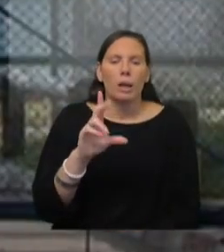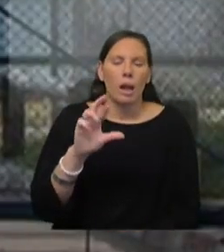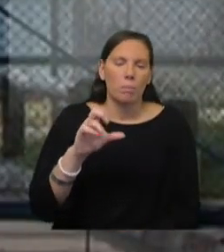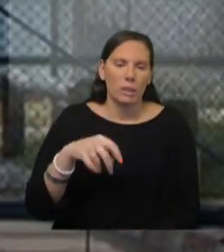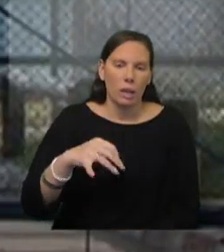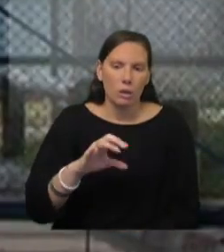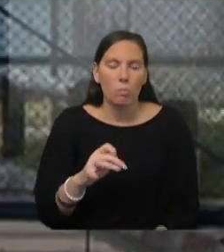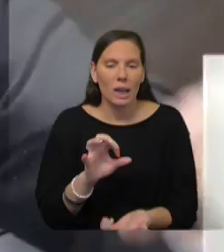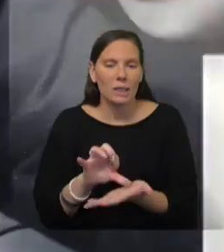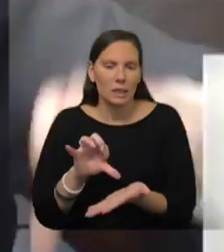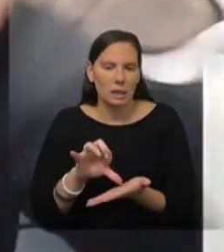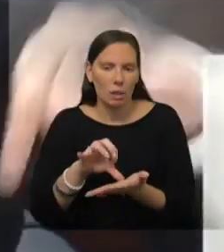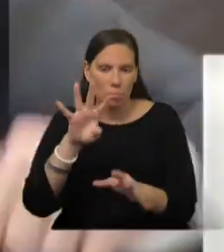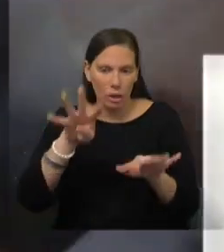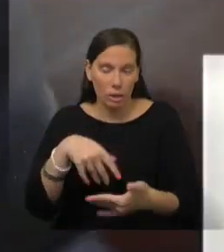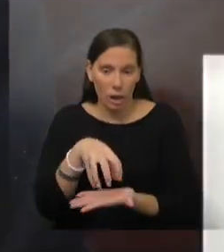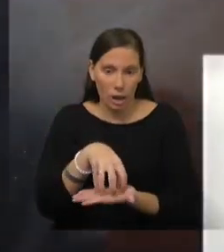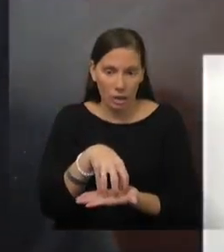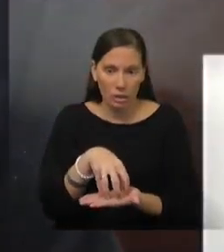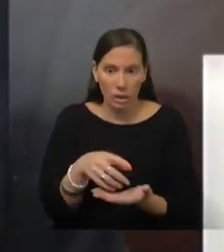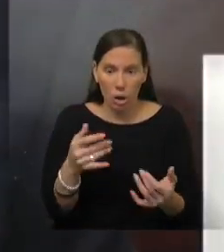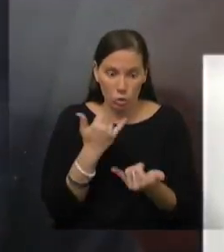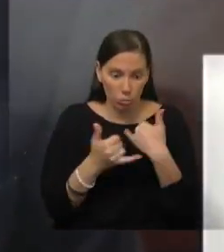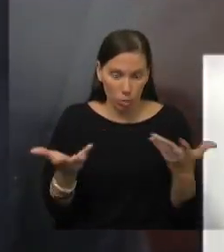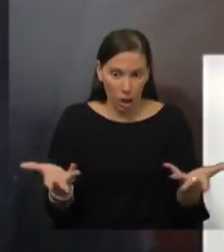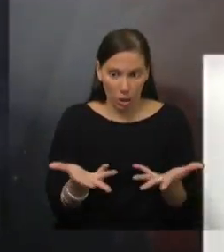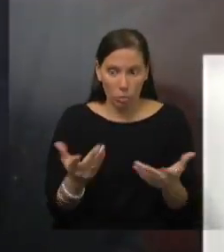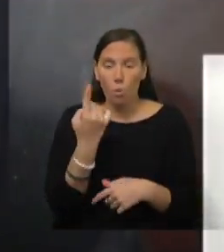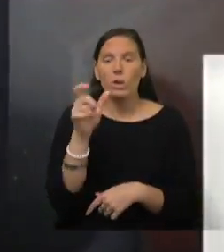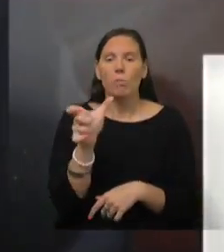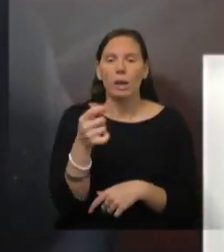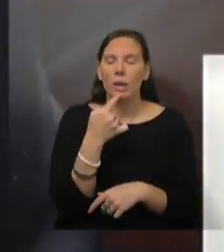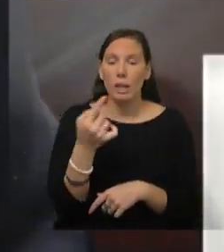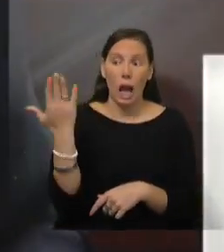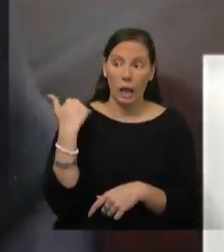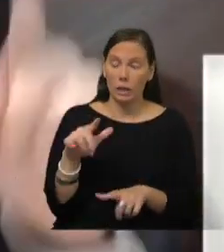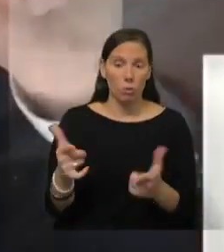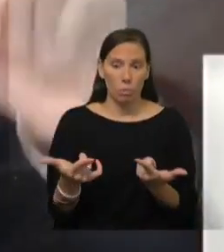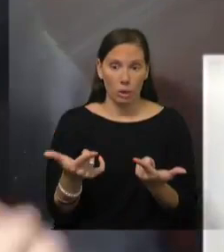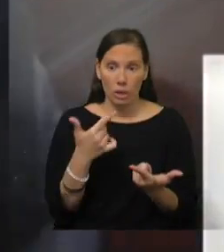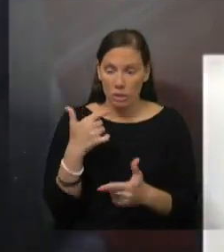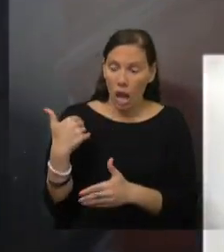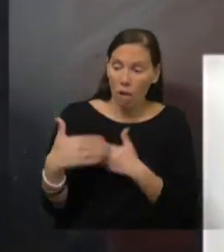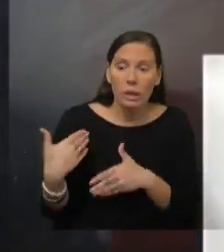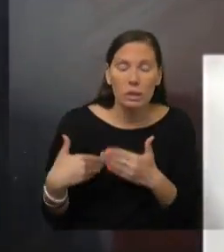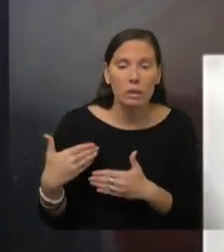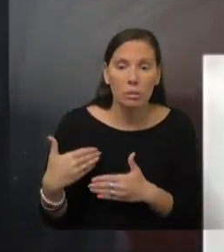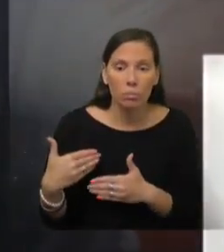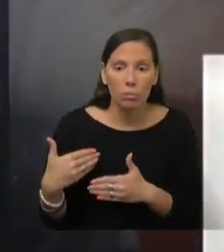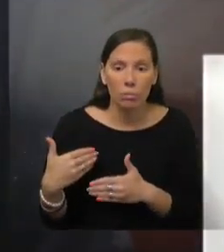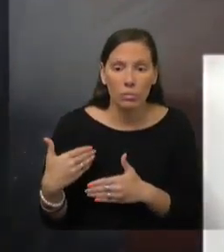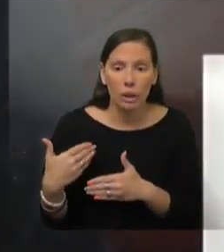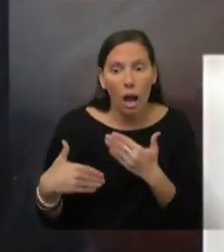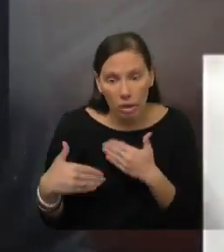carcelario en los informes actuales hay una palabra que aparece que antes no aparecía que es avances